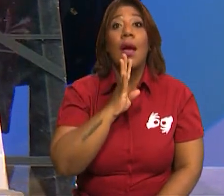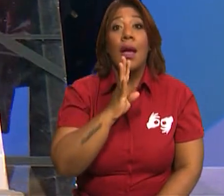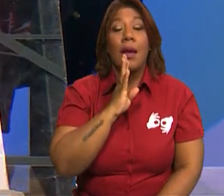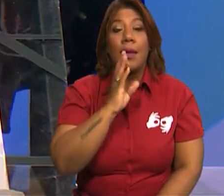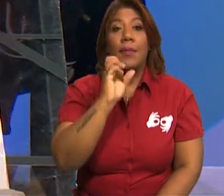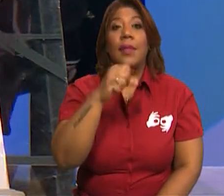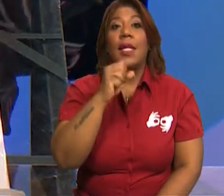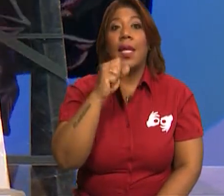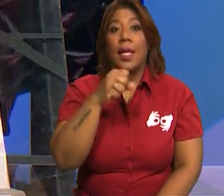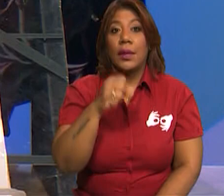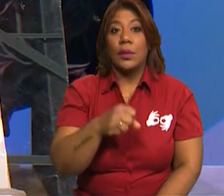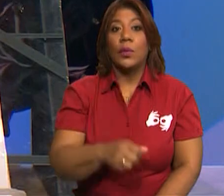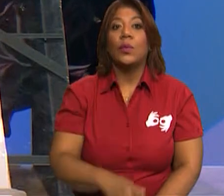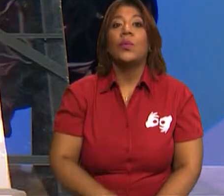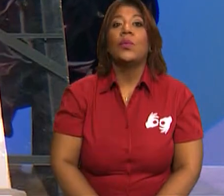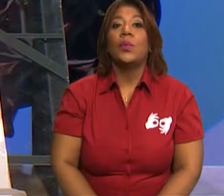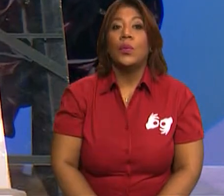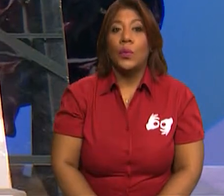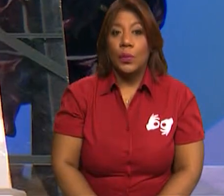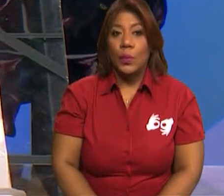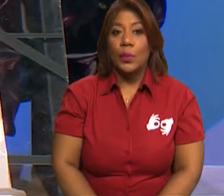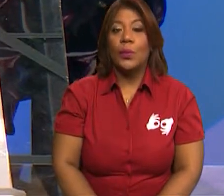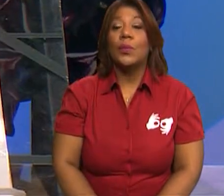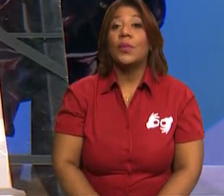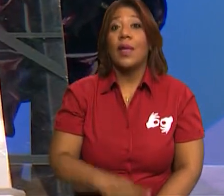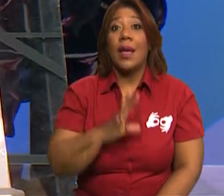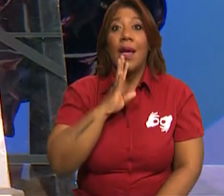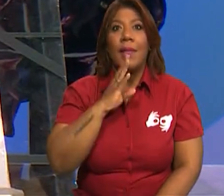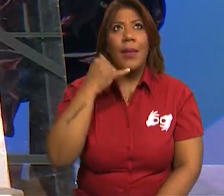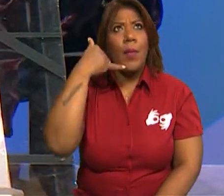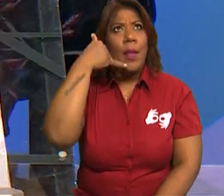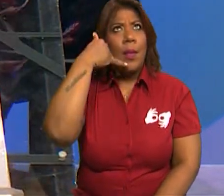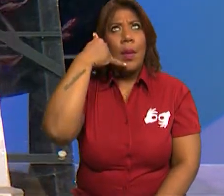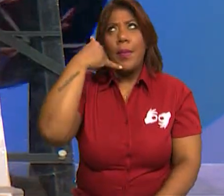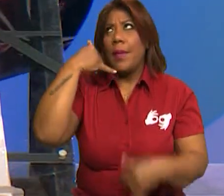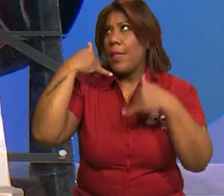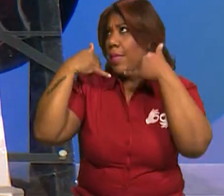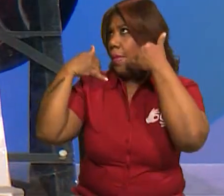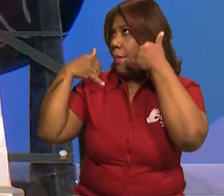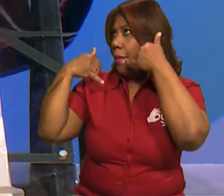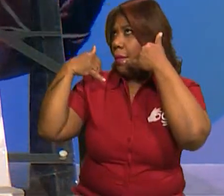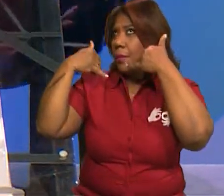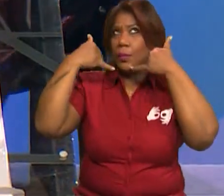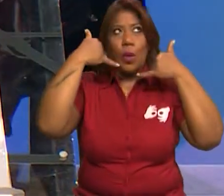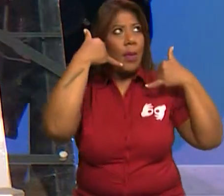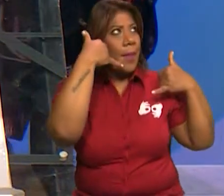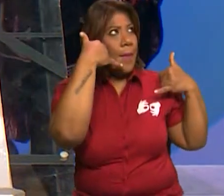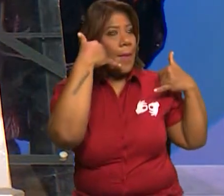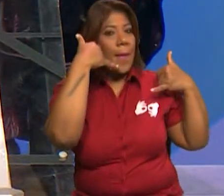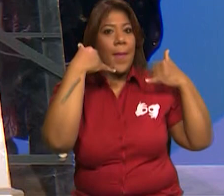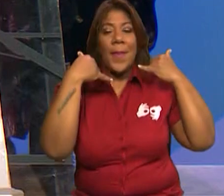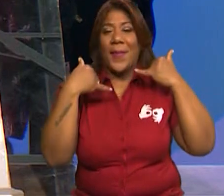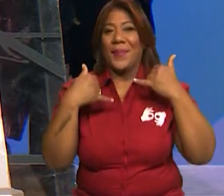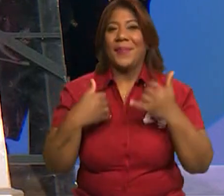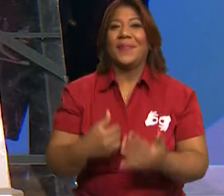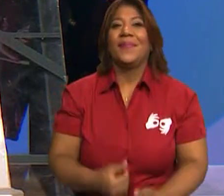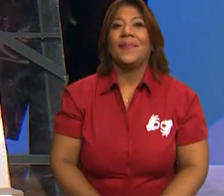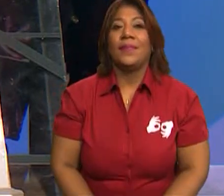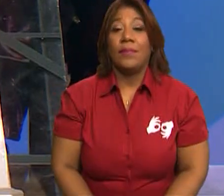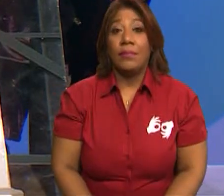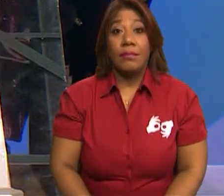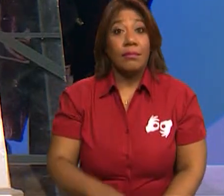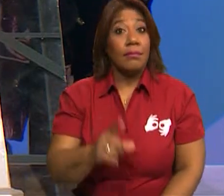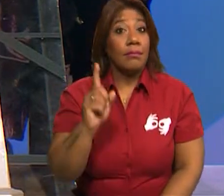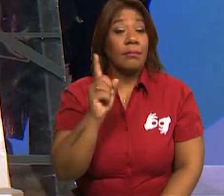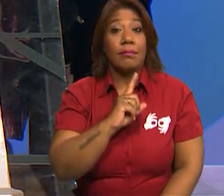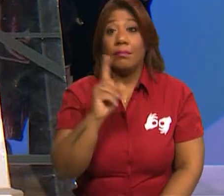Verbal. ¿Por qué? Porque es hablado, la parte oral. Vamos a ver, esta es